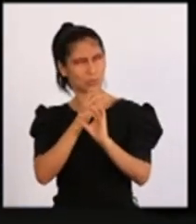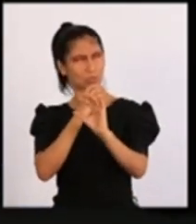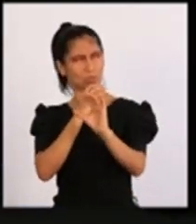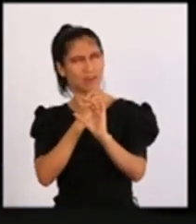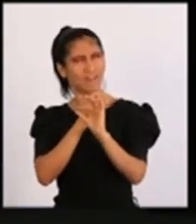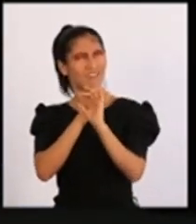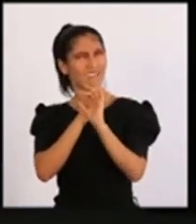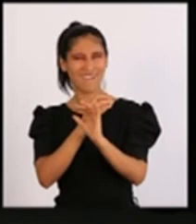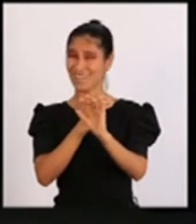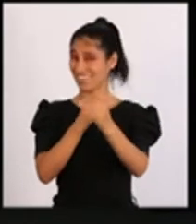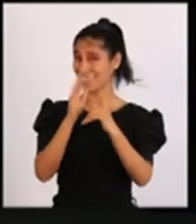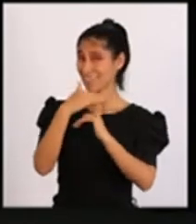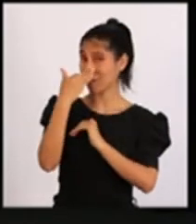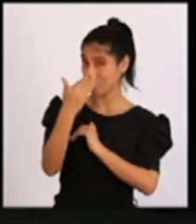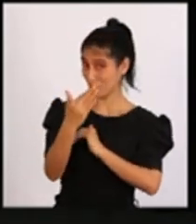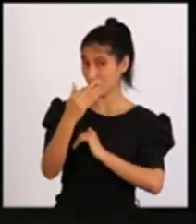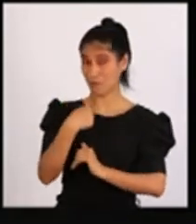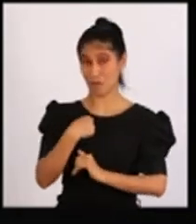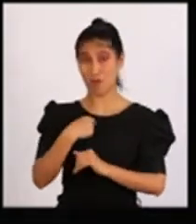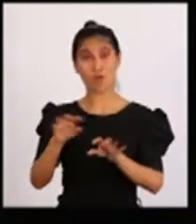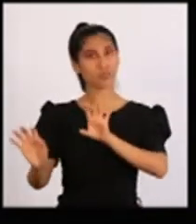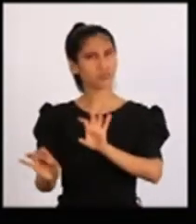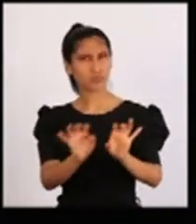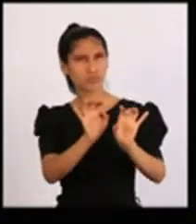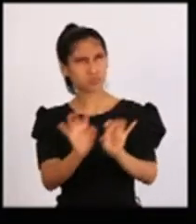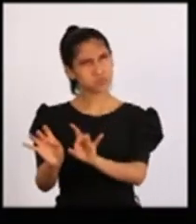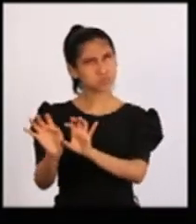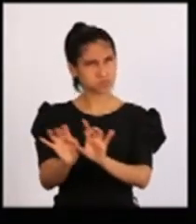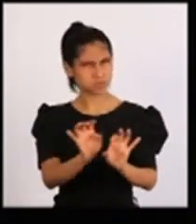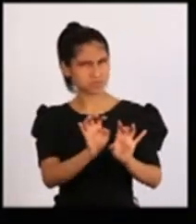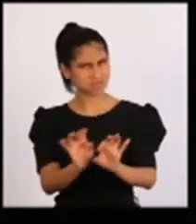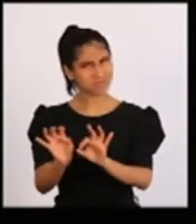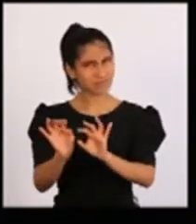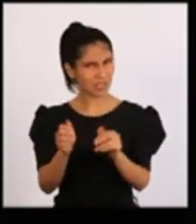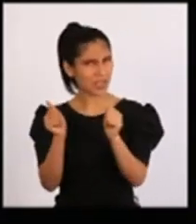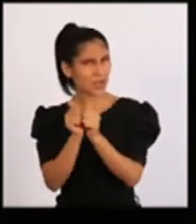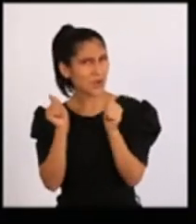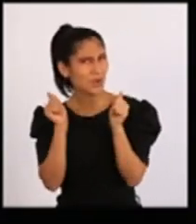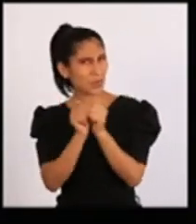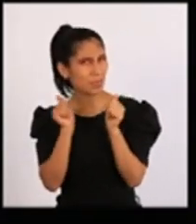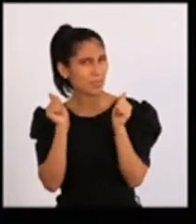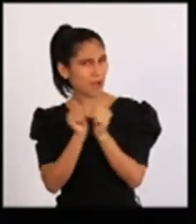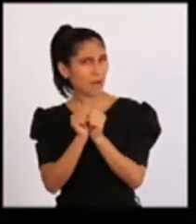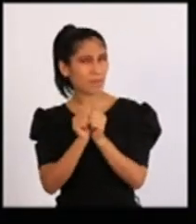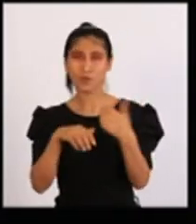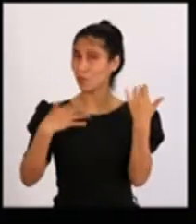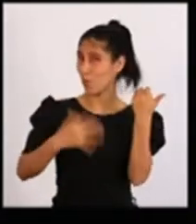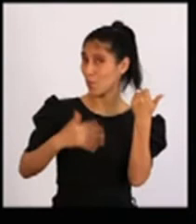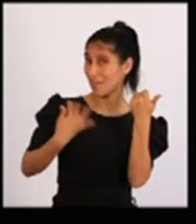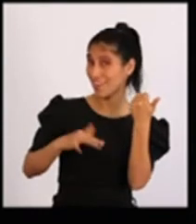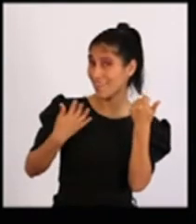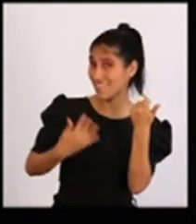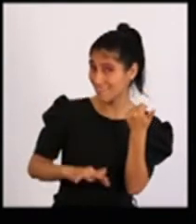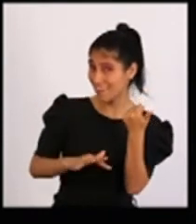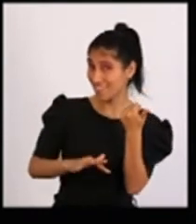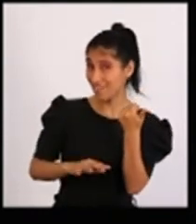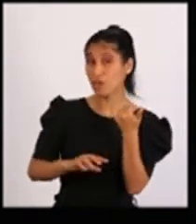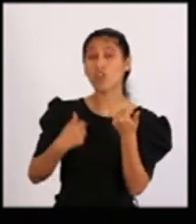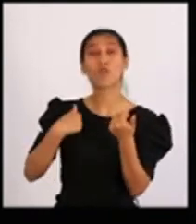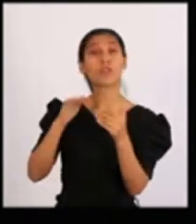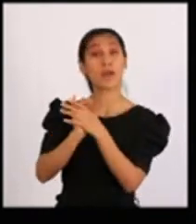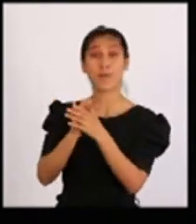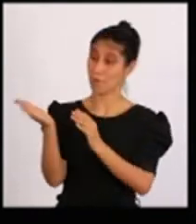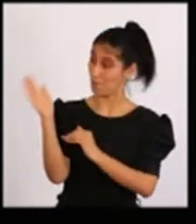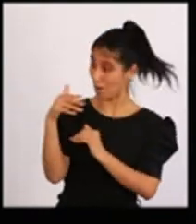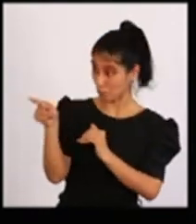actuar. Entonces yo tocaba bien ya y juntamos con una guitarra, con un paisano que